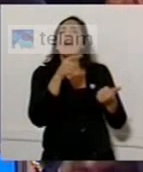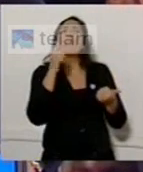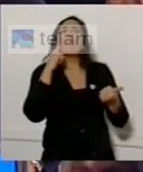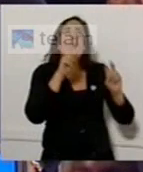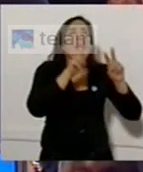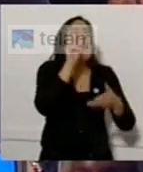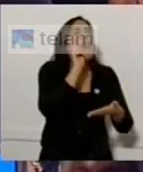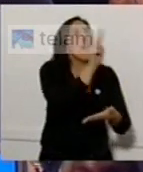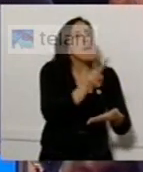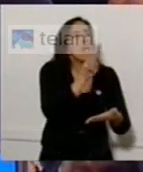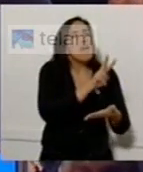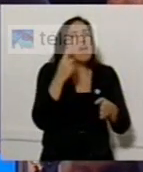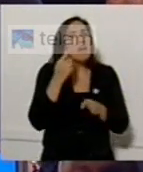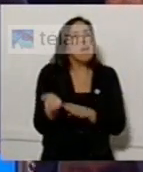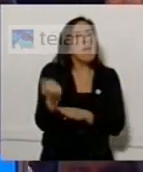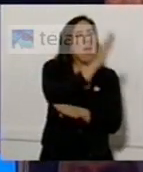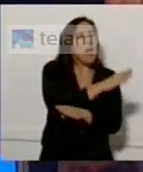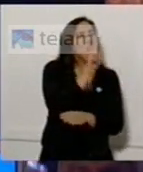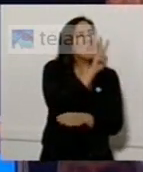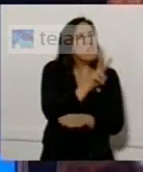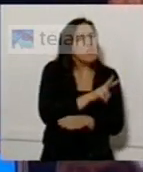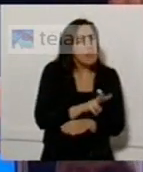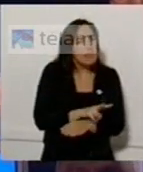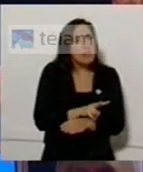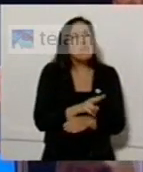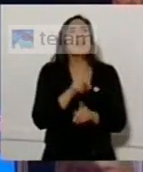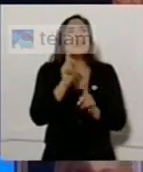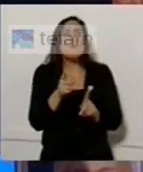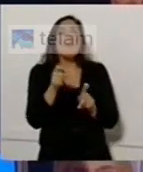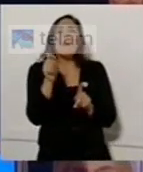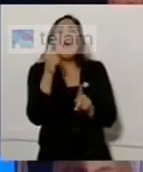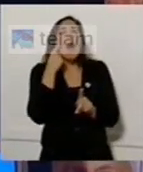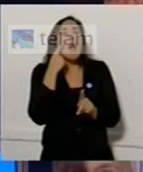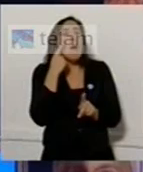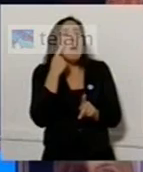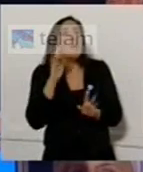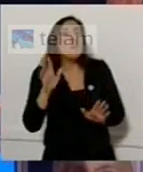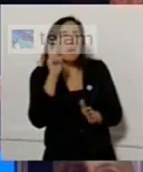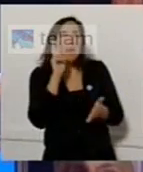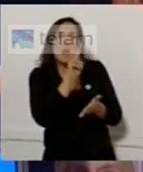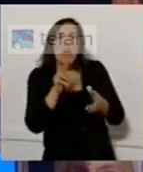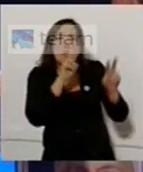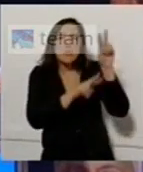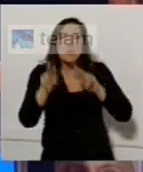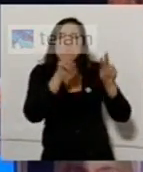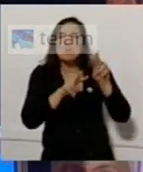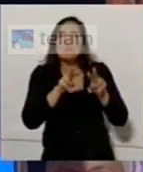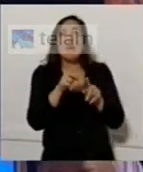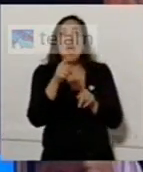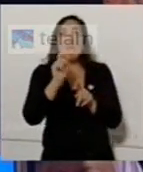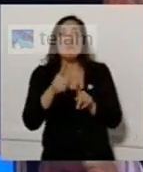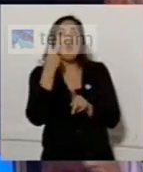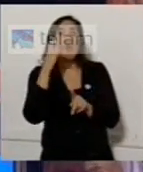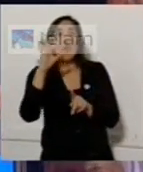vayan a leer si algunos meses antes o apenas el mes